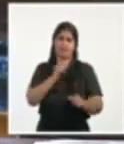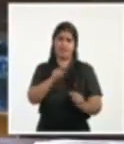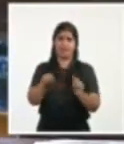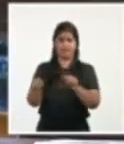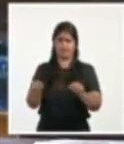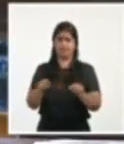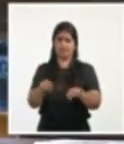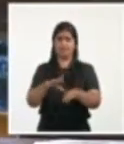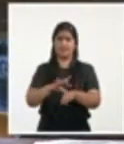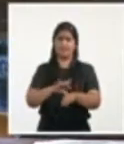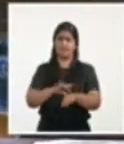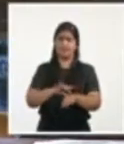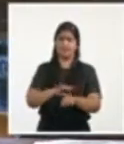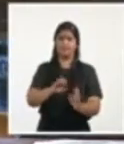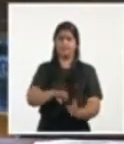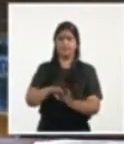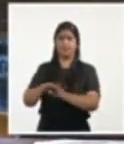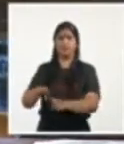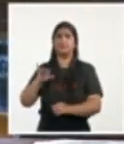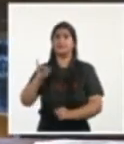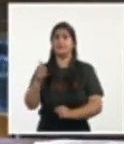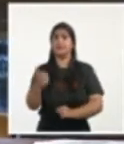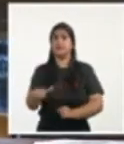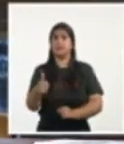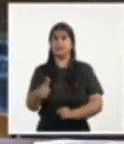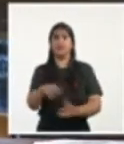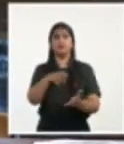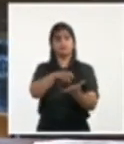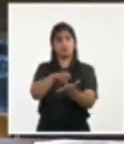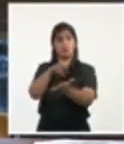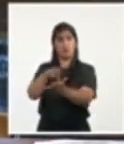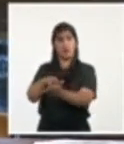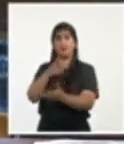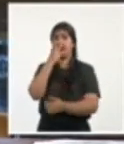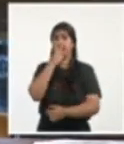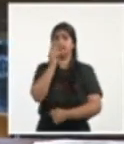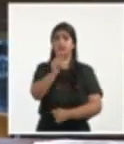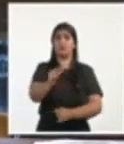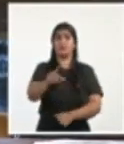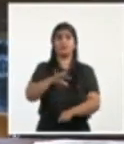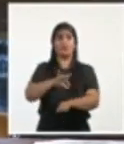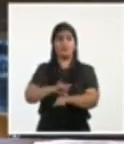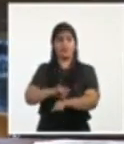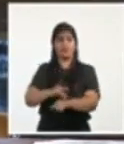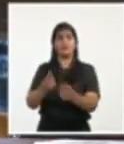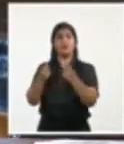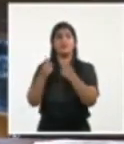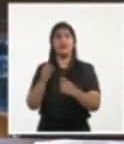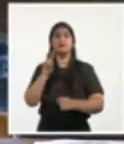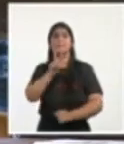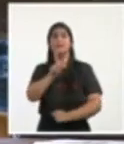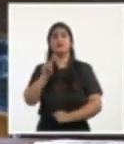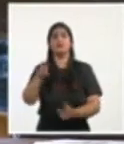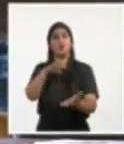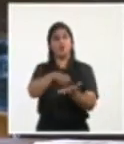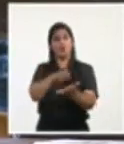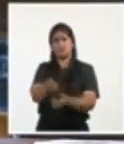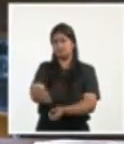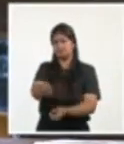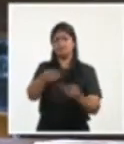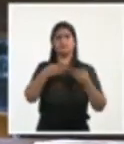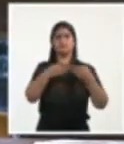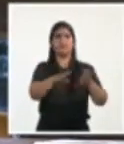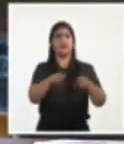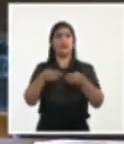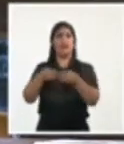se encuentran cubiertos 610. Ya solamente faltan por cubrir 22, pero habían más de 260 consultorios que